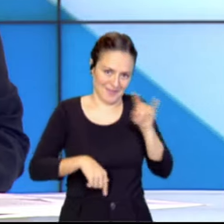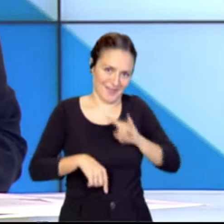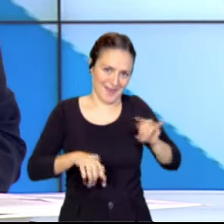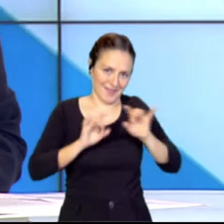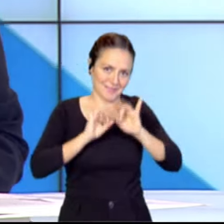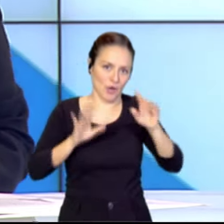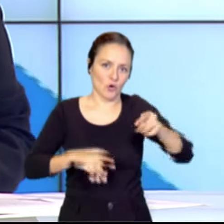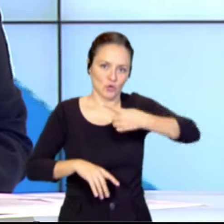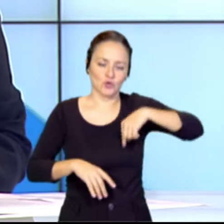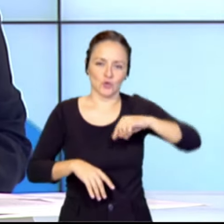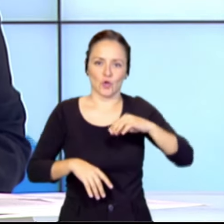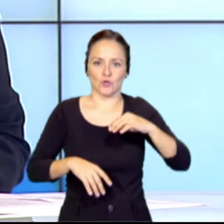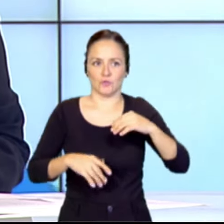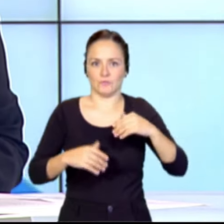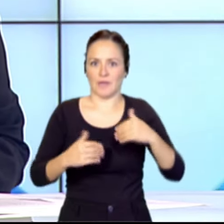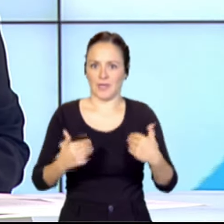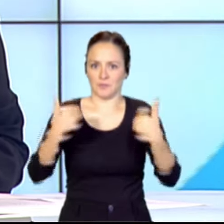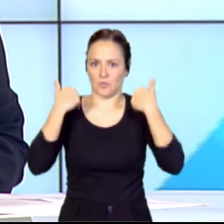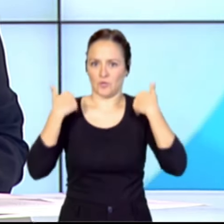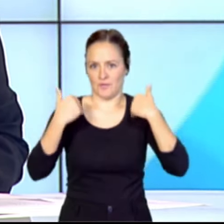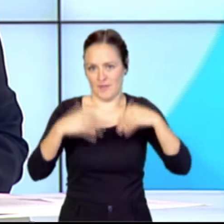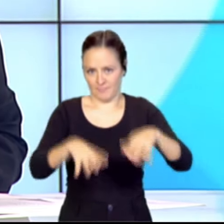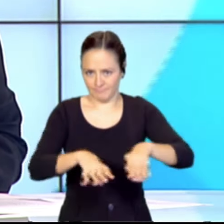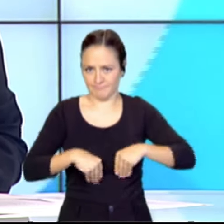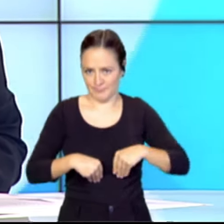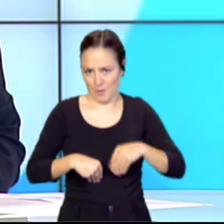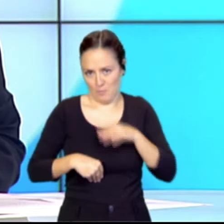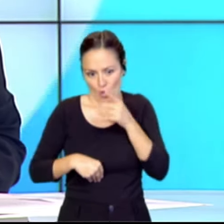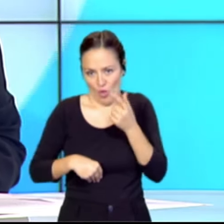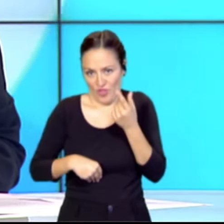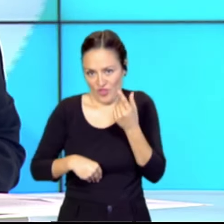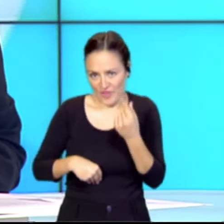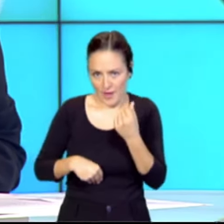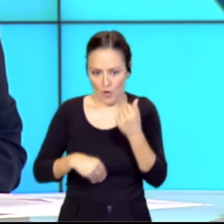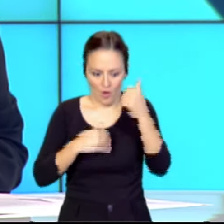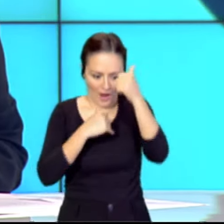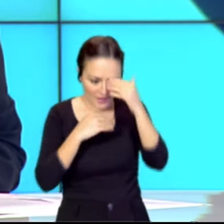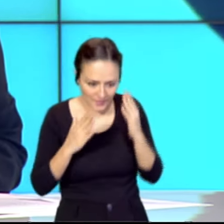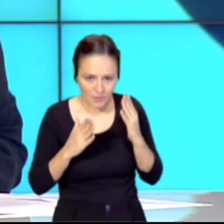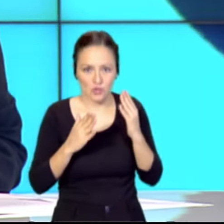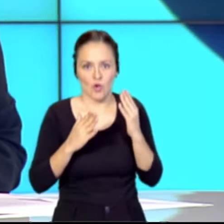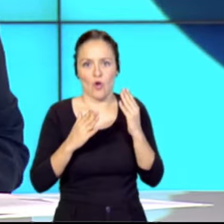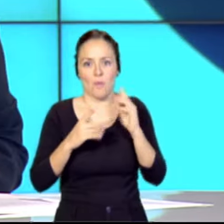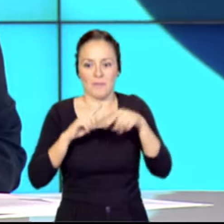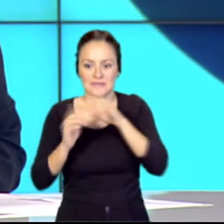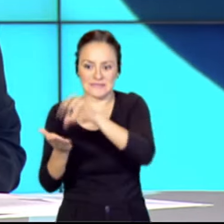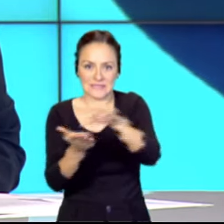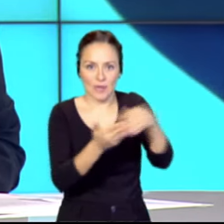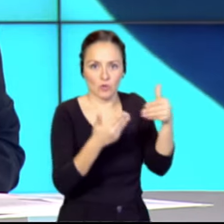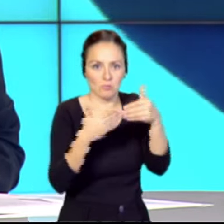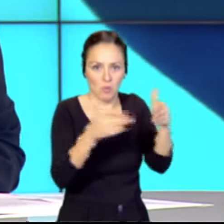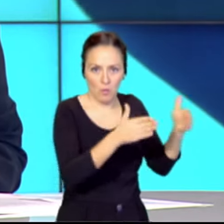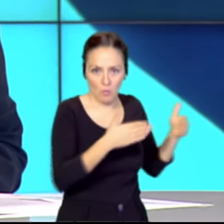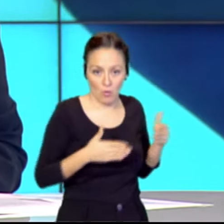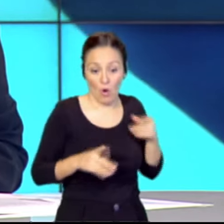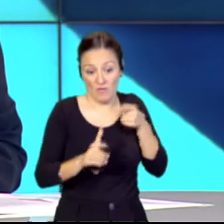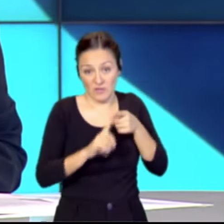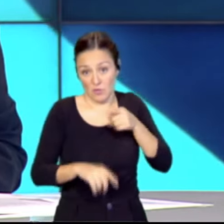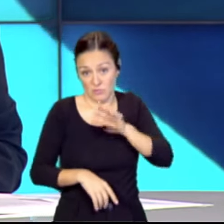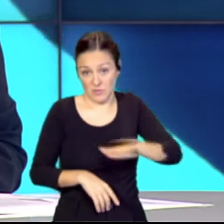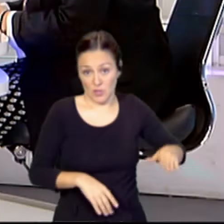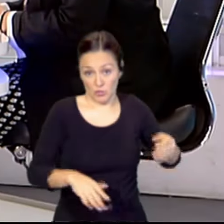pudiéramos tener eh el dinero necesario eh para la atención a esos menores y la apertura de esos centros eh donde tendrían que estar